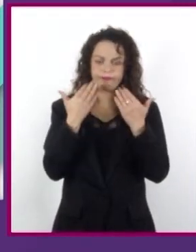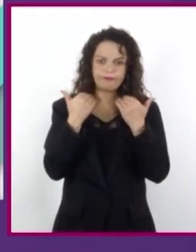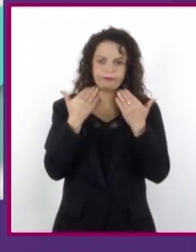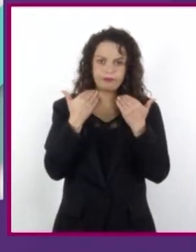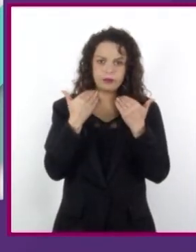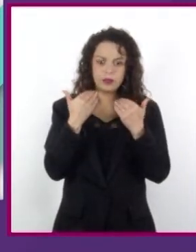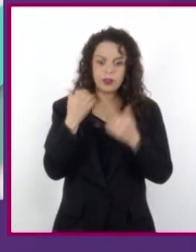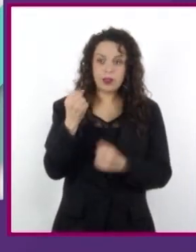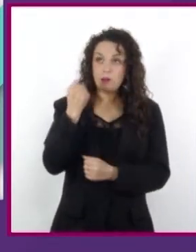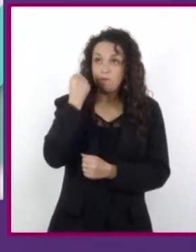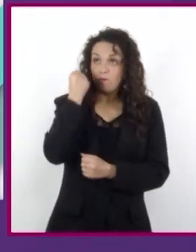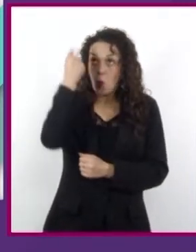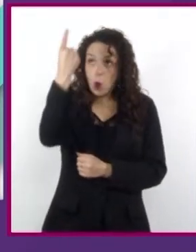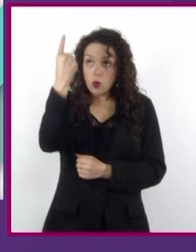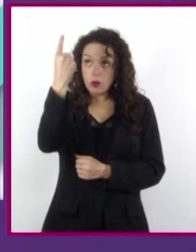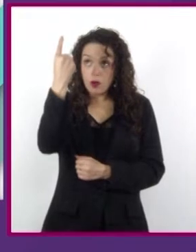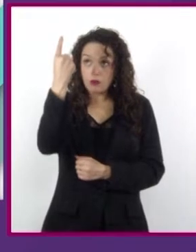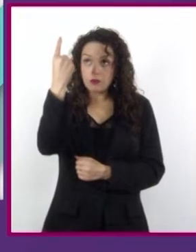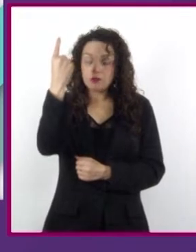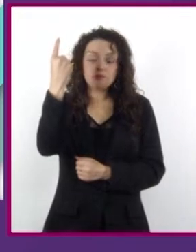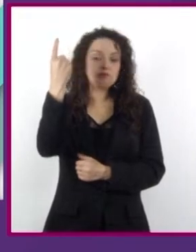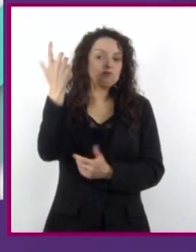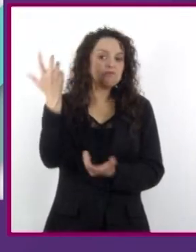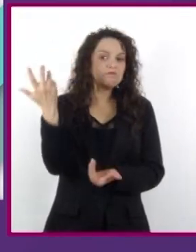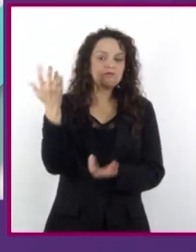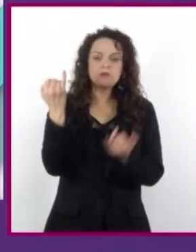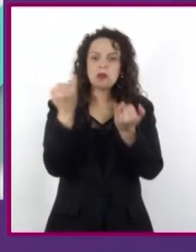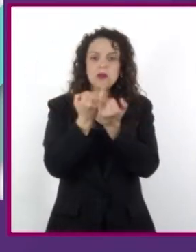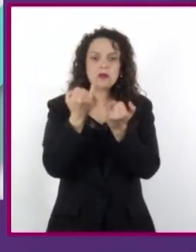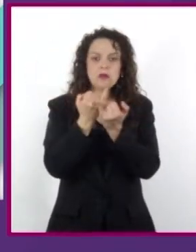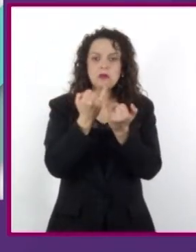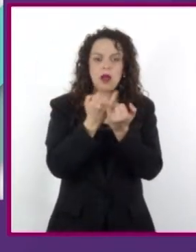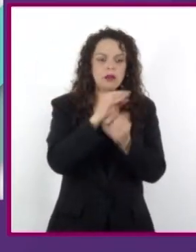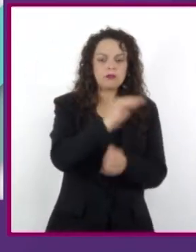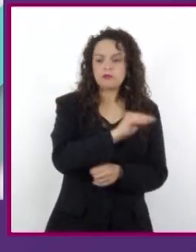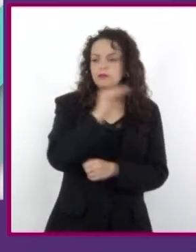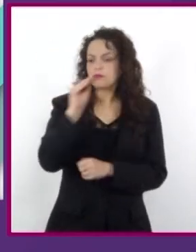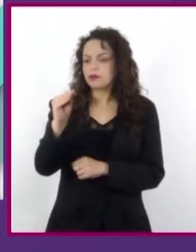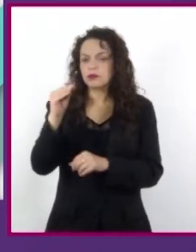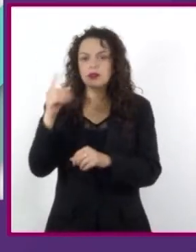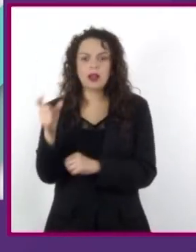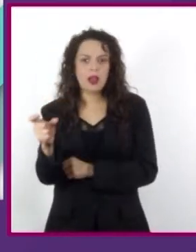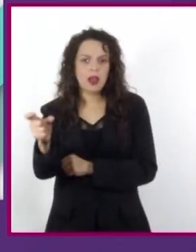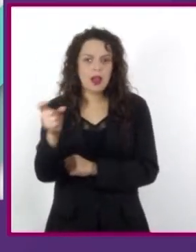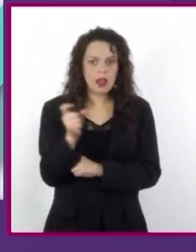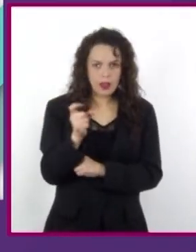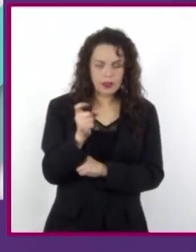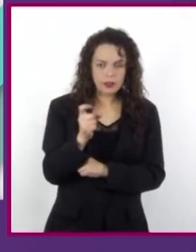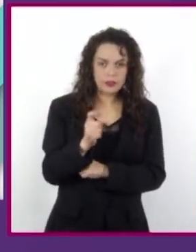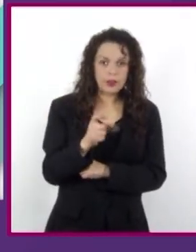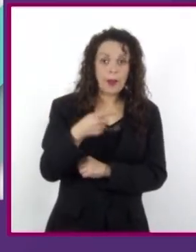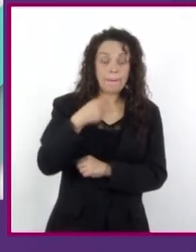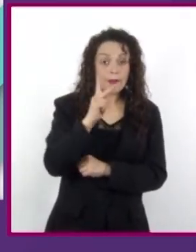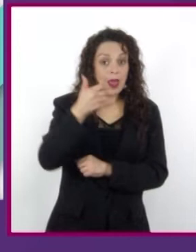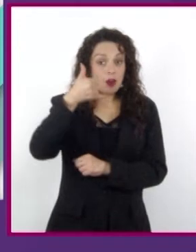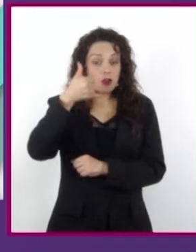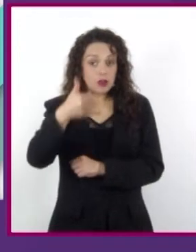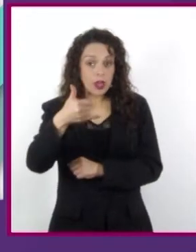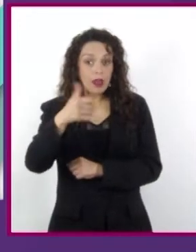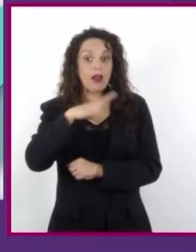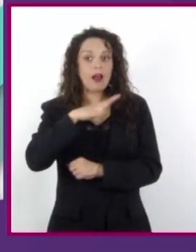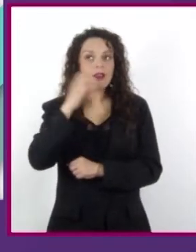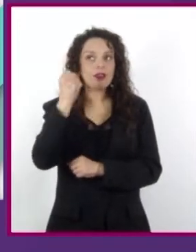exponente es 1, entonces simplemente queda como una x. Por otro lado, la letra y está al